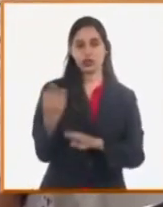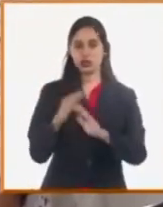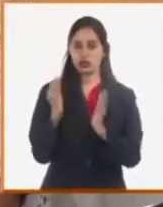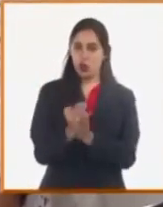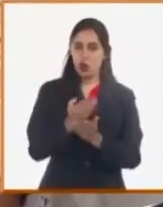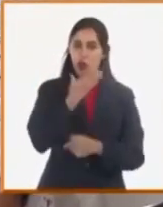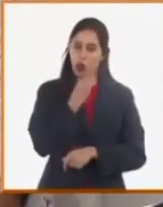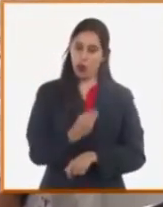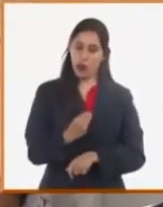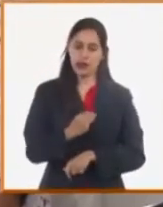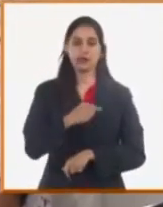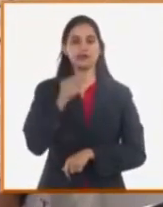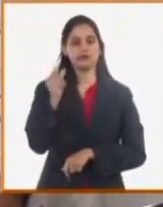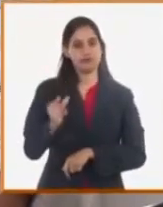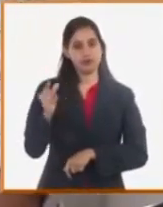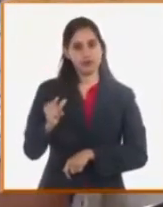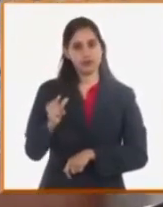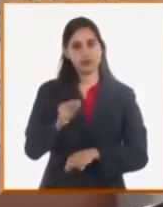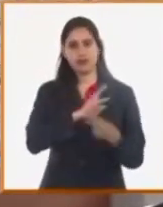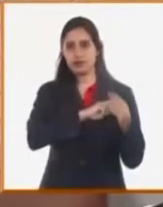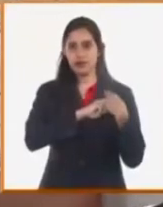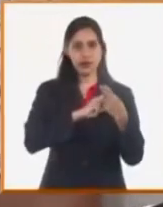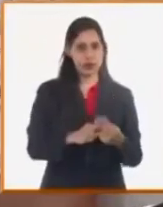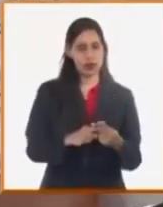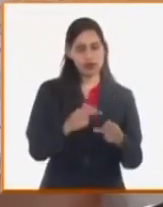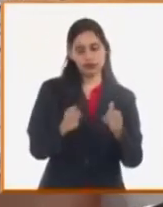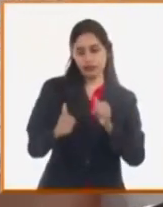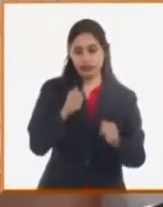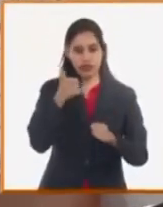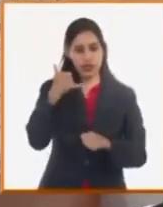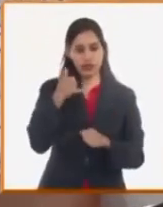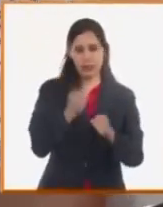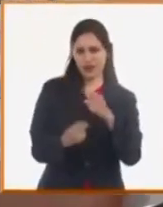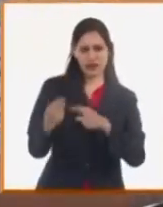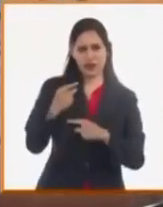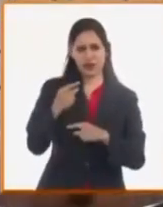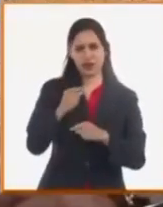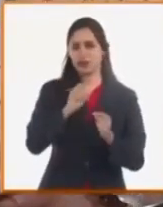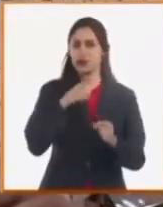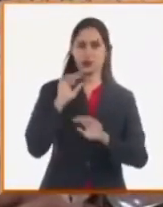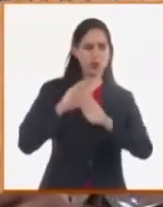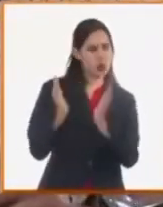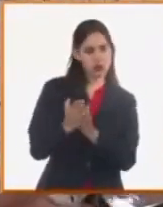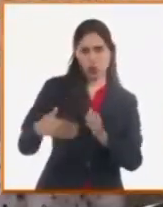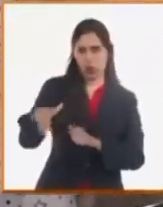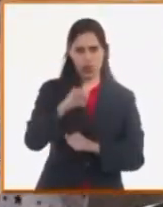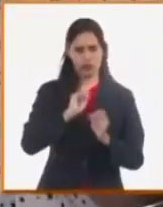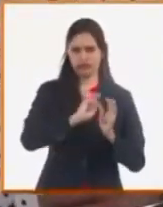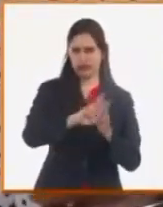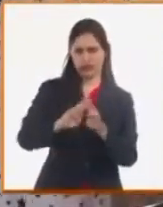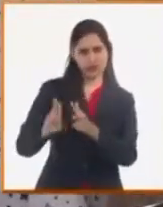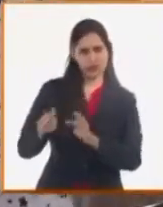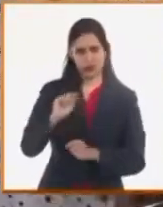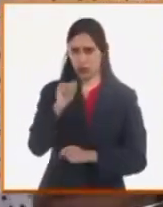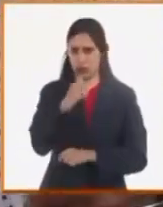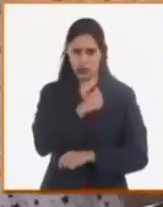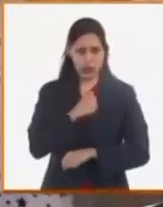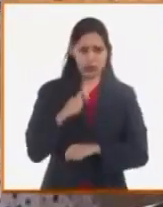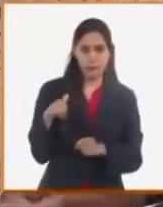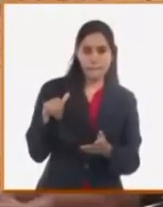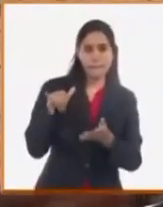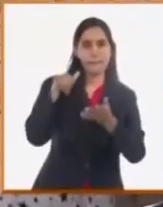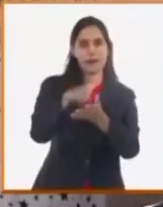tiene más compromiso con su teléfono que con su país no toda mi generación se quiere ir de este país y no toda mi generación ha renunciado a